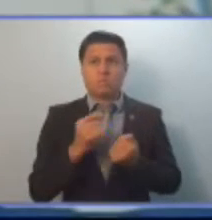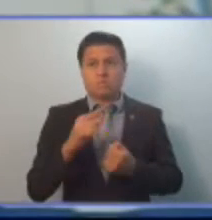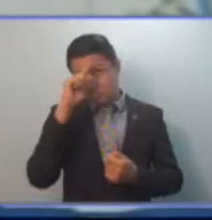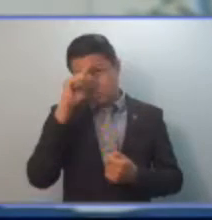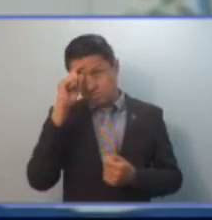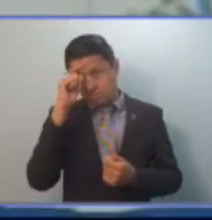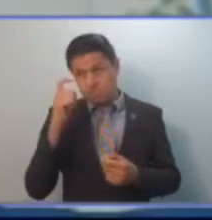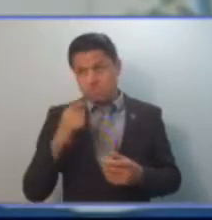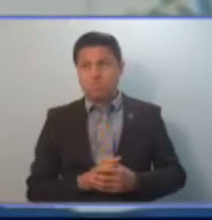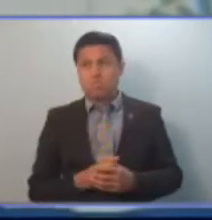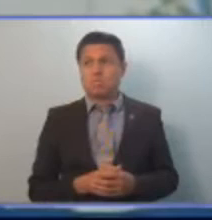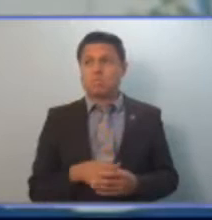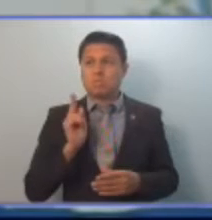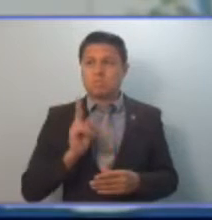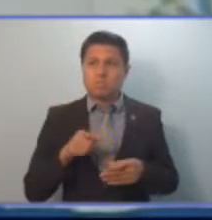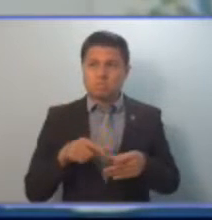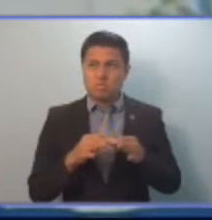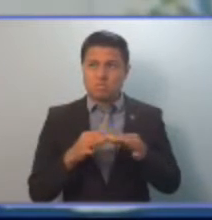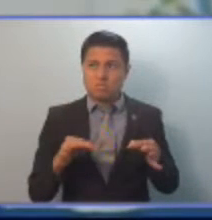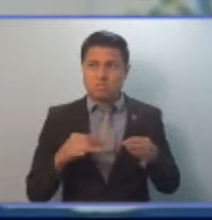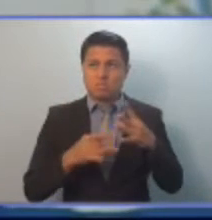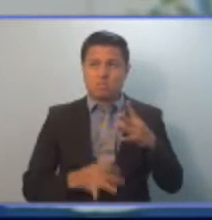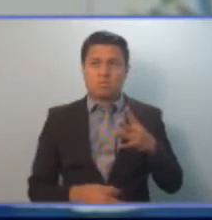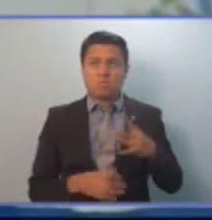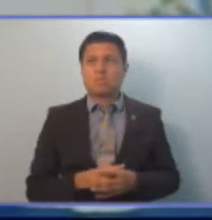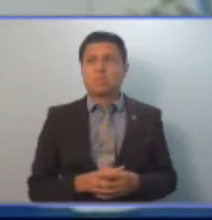por la misma producción de leyes.